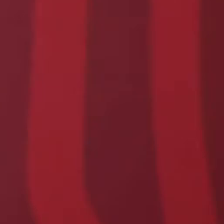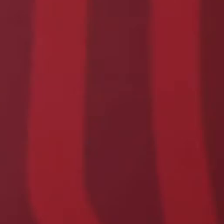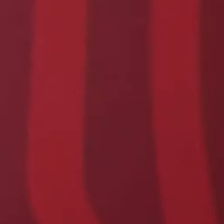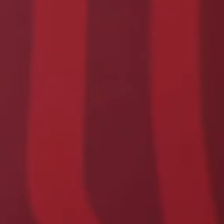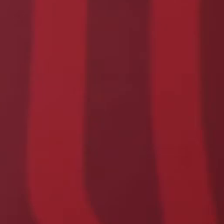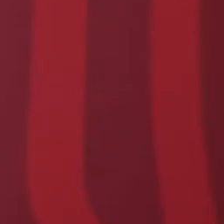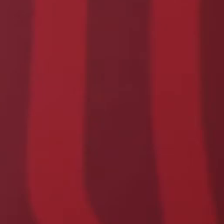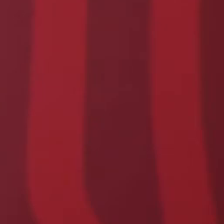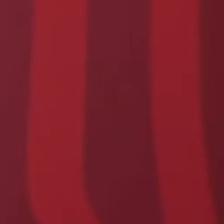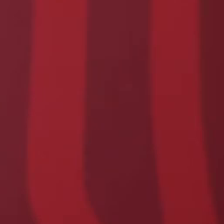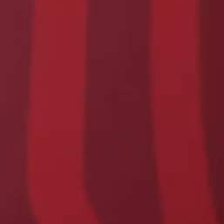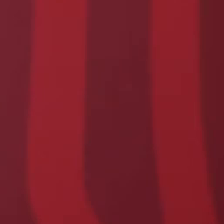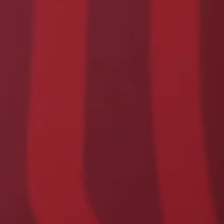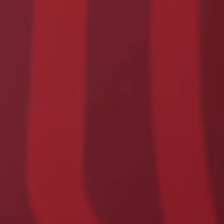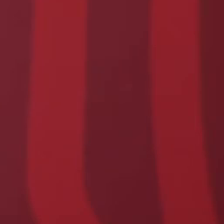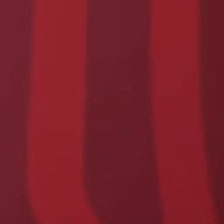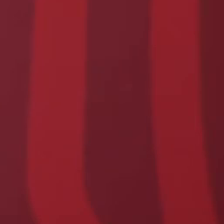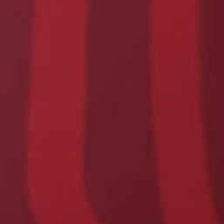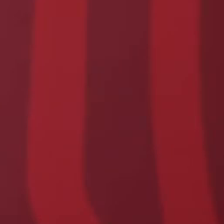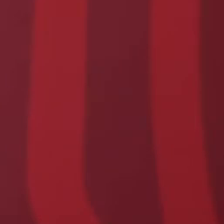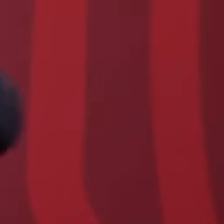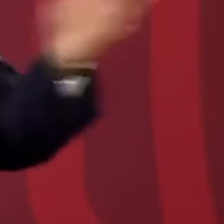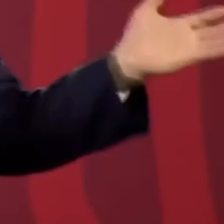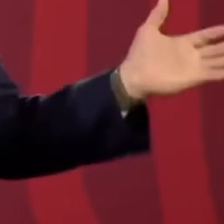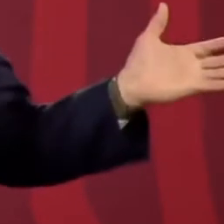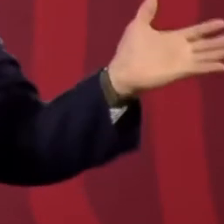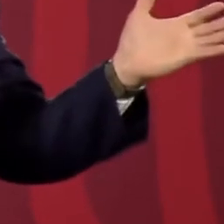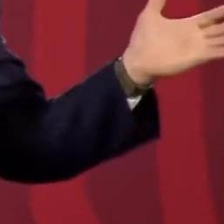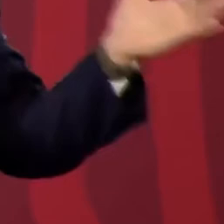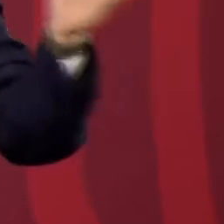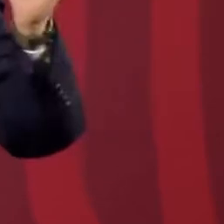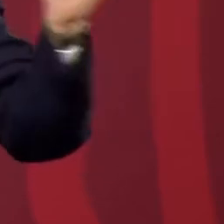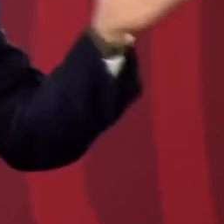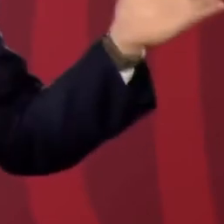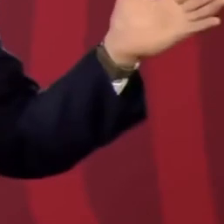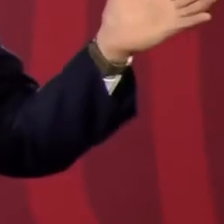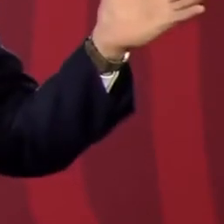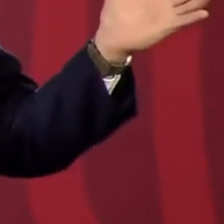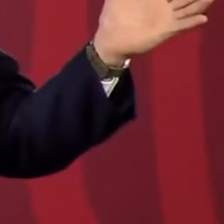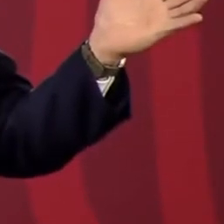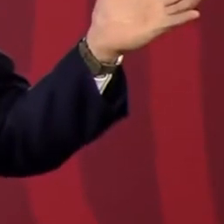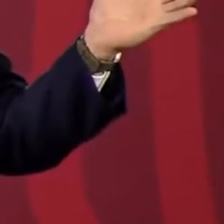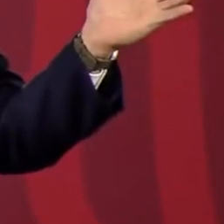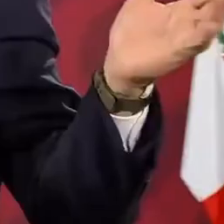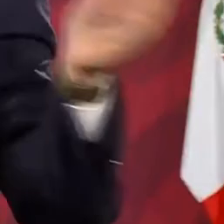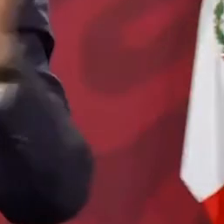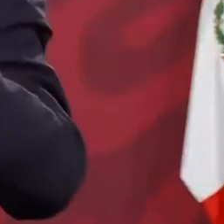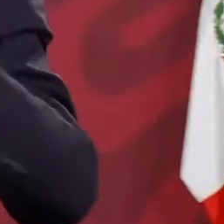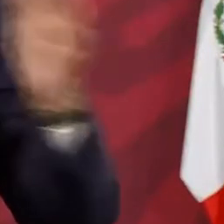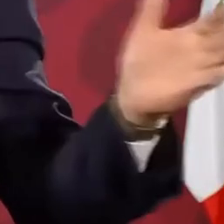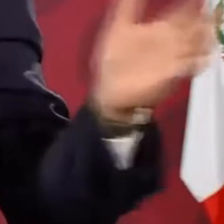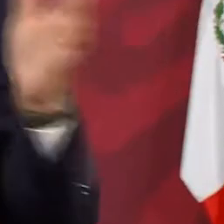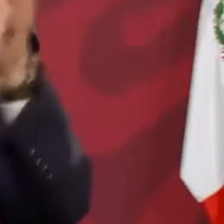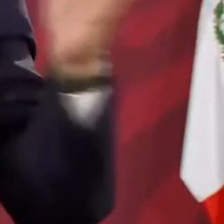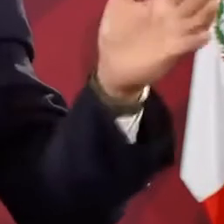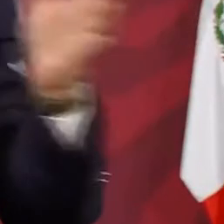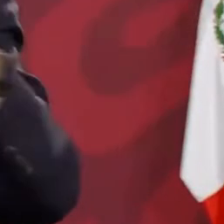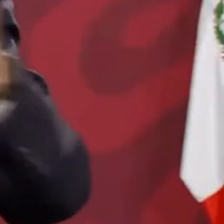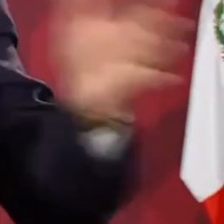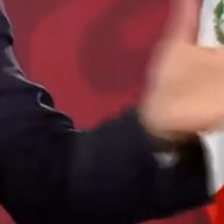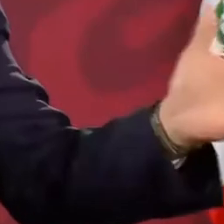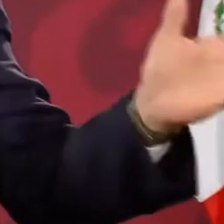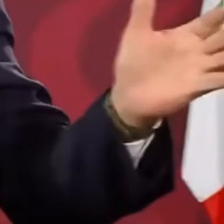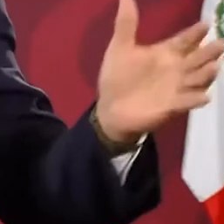y de repente, en un abrir y cerrar de ojos, ya no hay ferrocarriles o ya no hay trenes